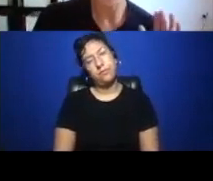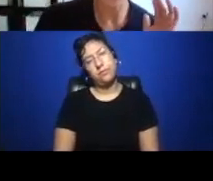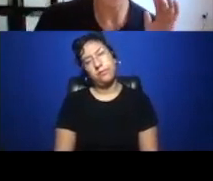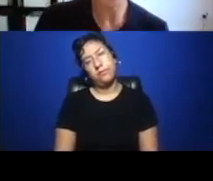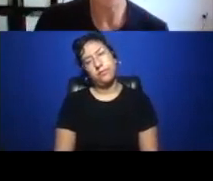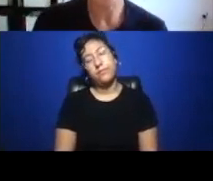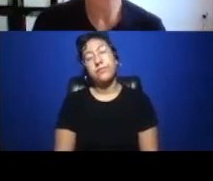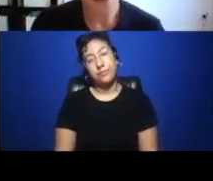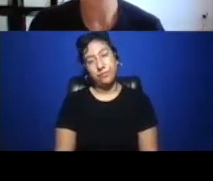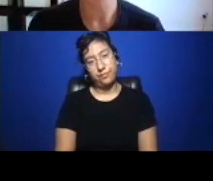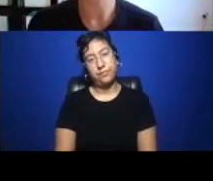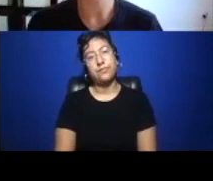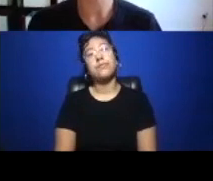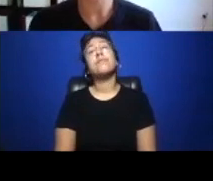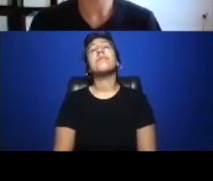Entonces,